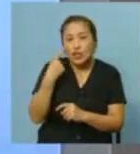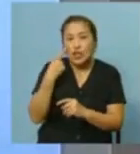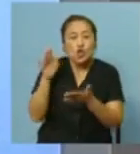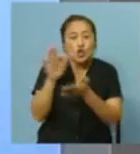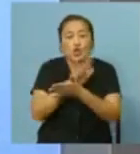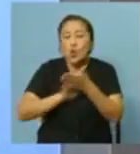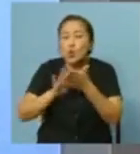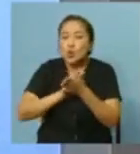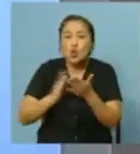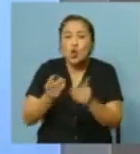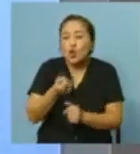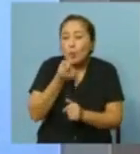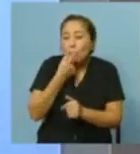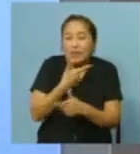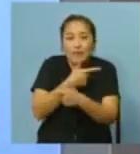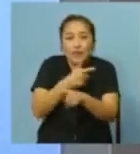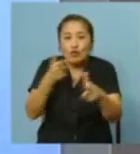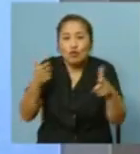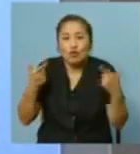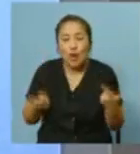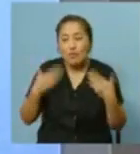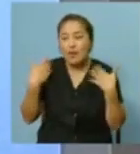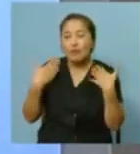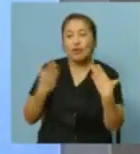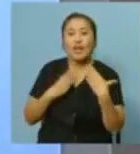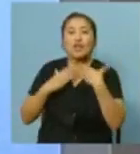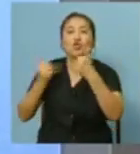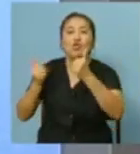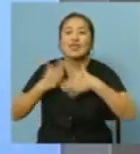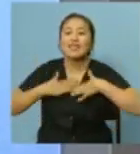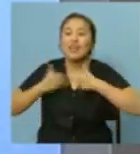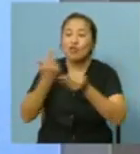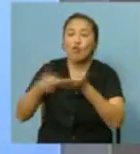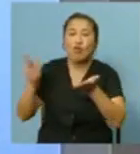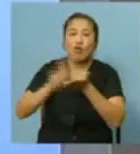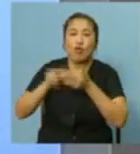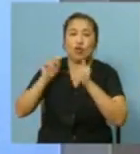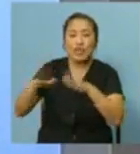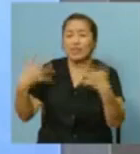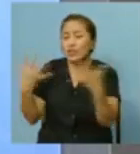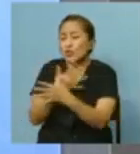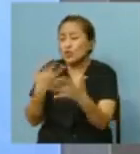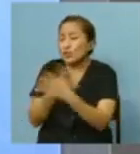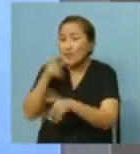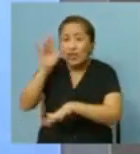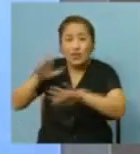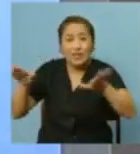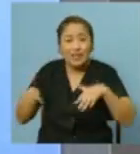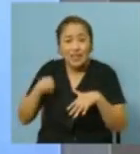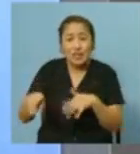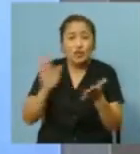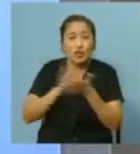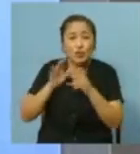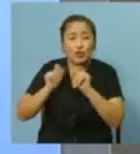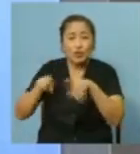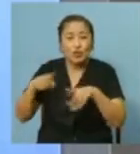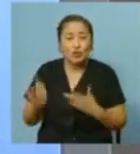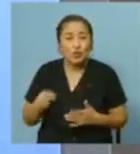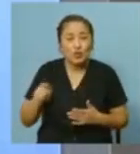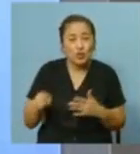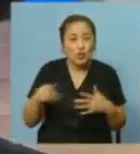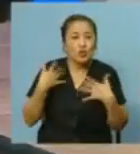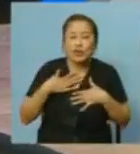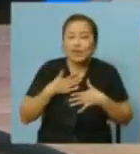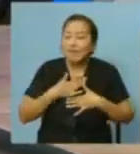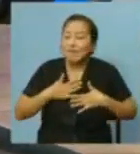otro medicamento convencional que pudiera aplacar sus dolores y su situación de